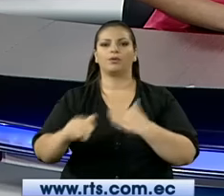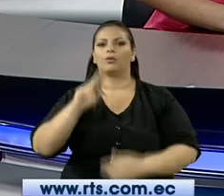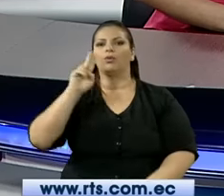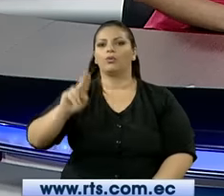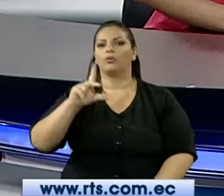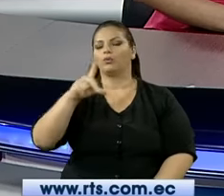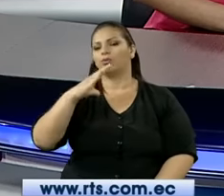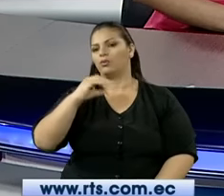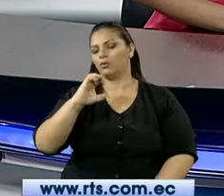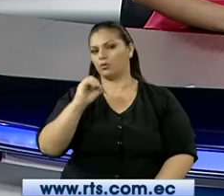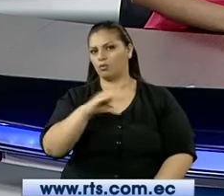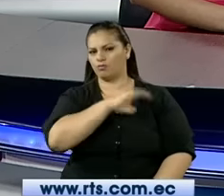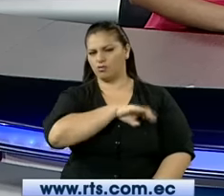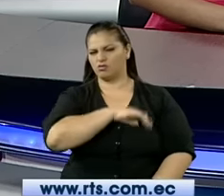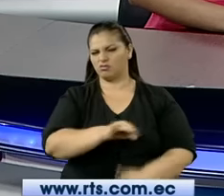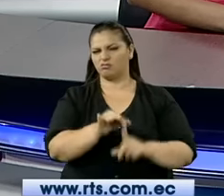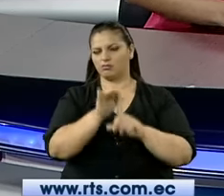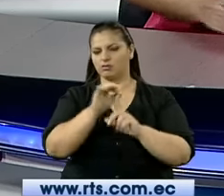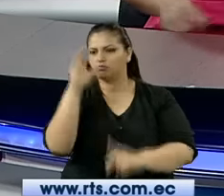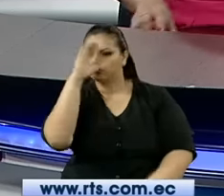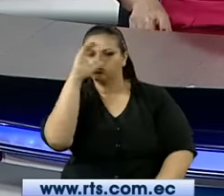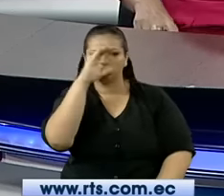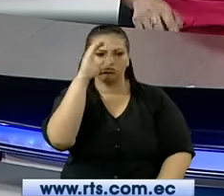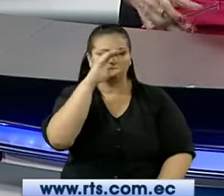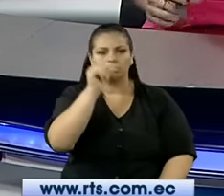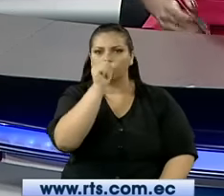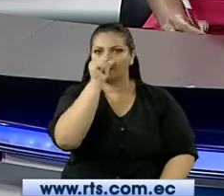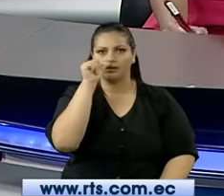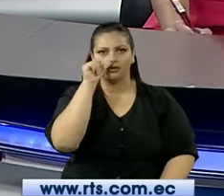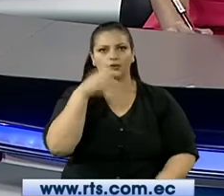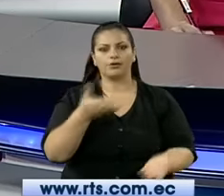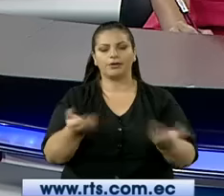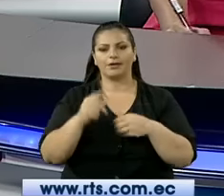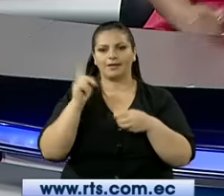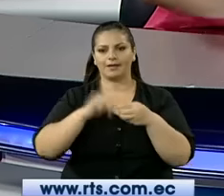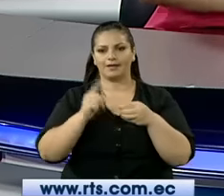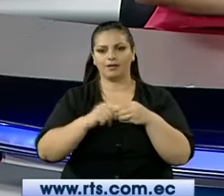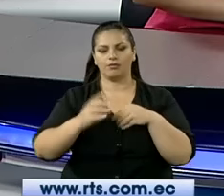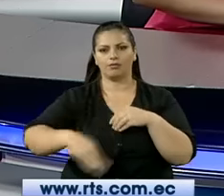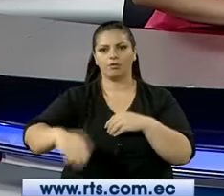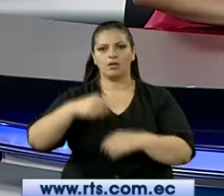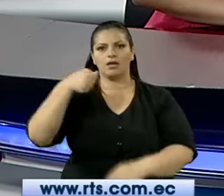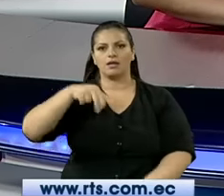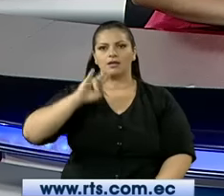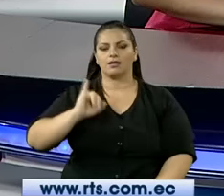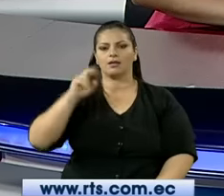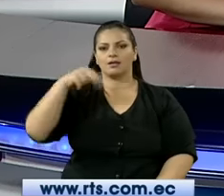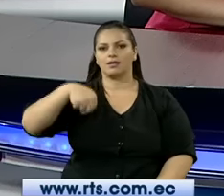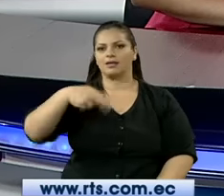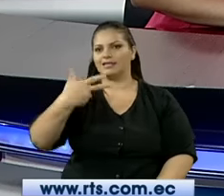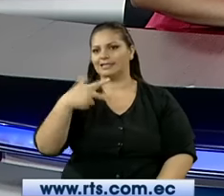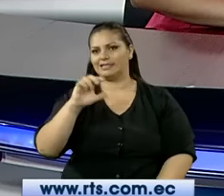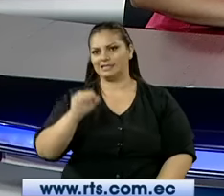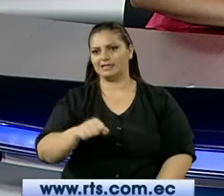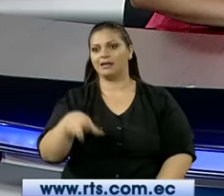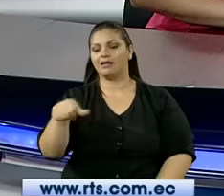en el sector del Quinche, en la capital. La acción policial permitió además el decomiso de marihuana y